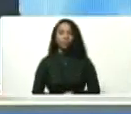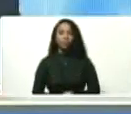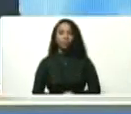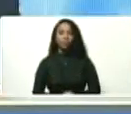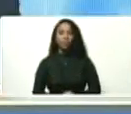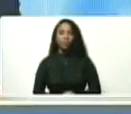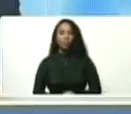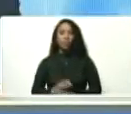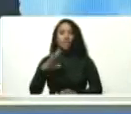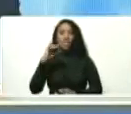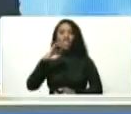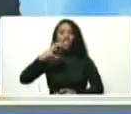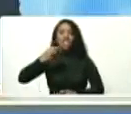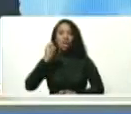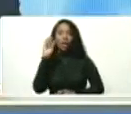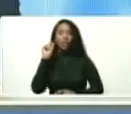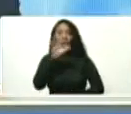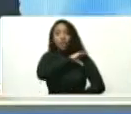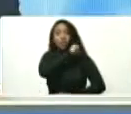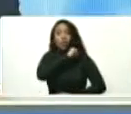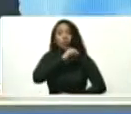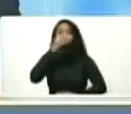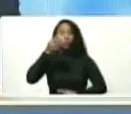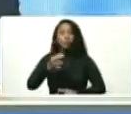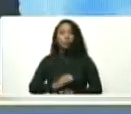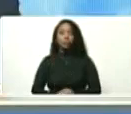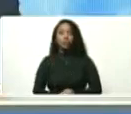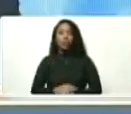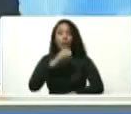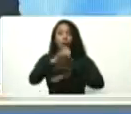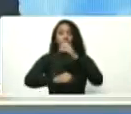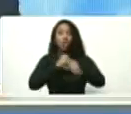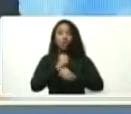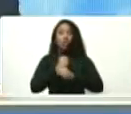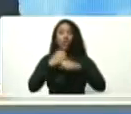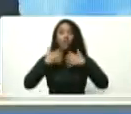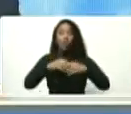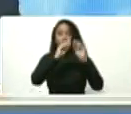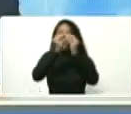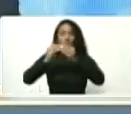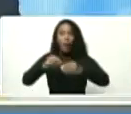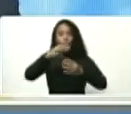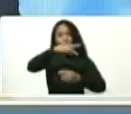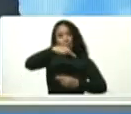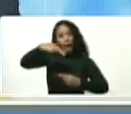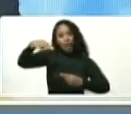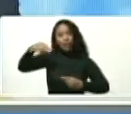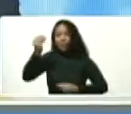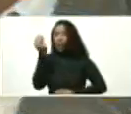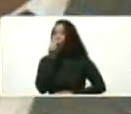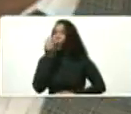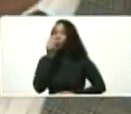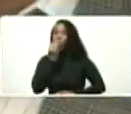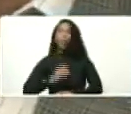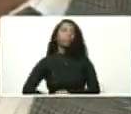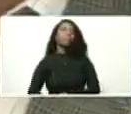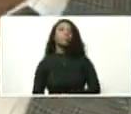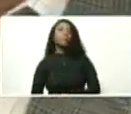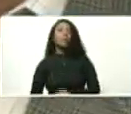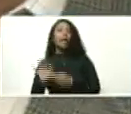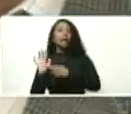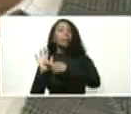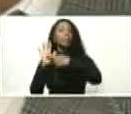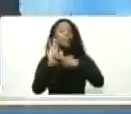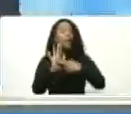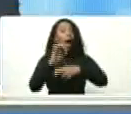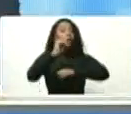Richard Dalque, director ejecutivo de la Asociación de Fabricantes de Pastas Alimenticias, ABEPASTAS, y representante